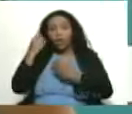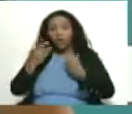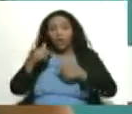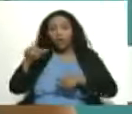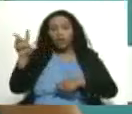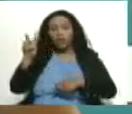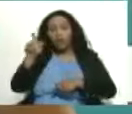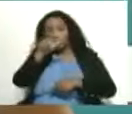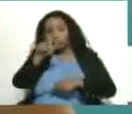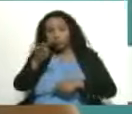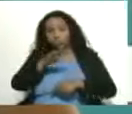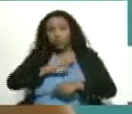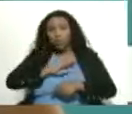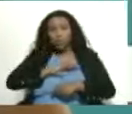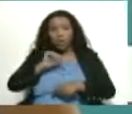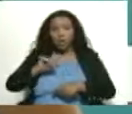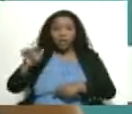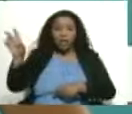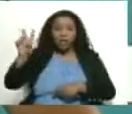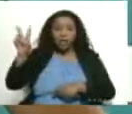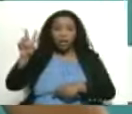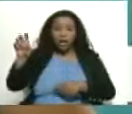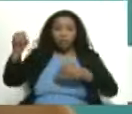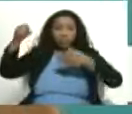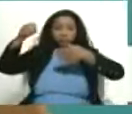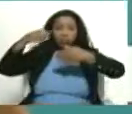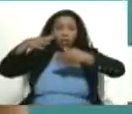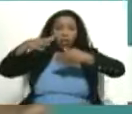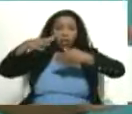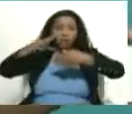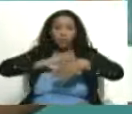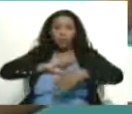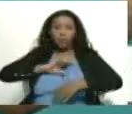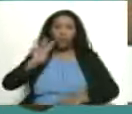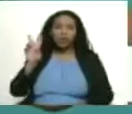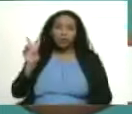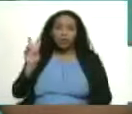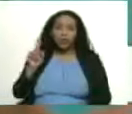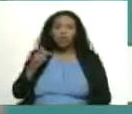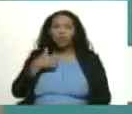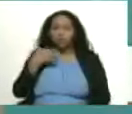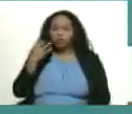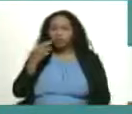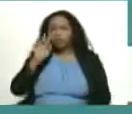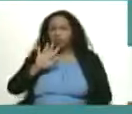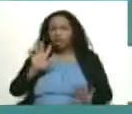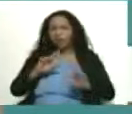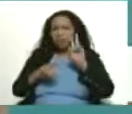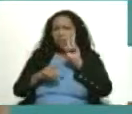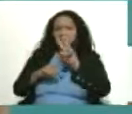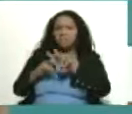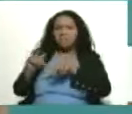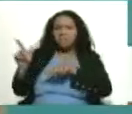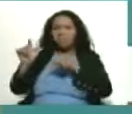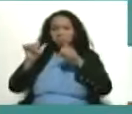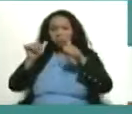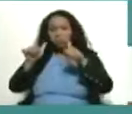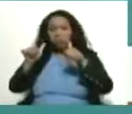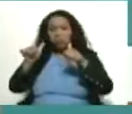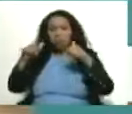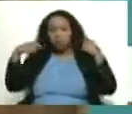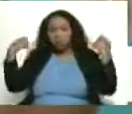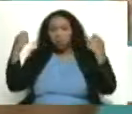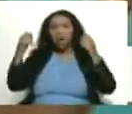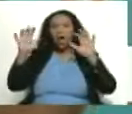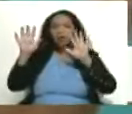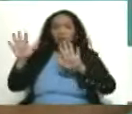Esequibo es venezolano, que el sol de Venezuela nace en el Esequibo, y yo estoy seguro, por lo que vemos ya en este inicio de campaña, que va a ser